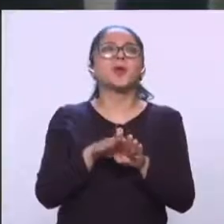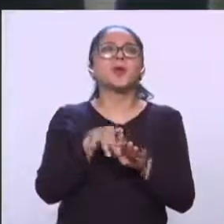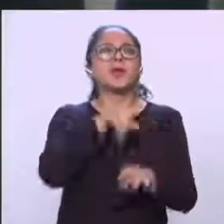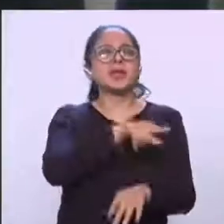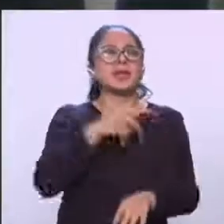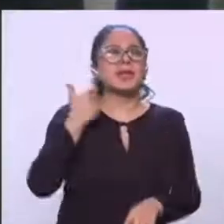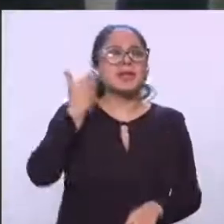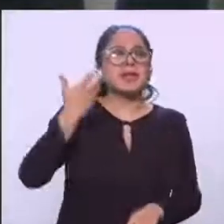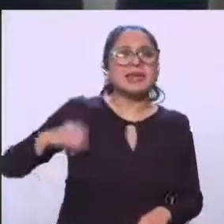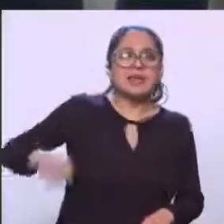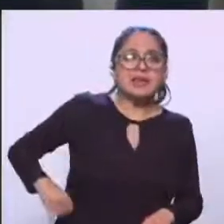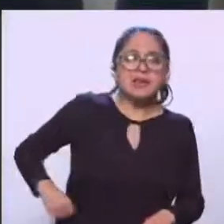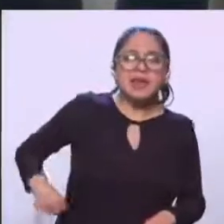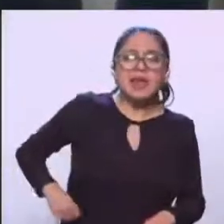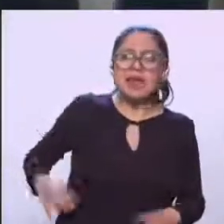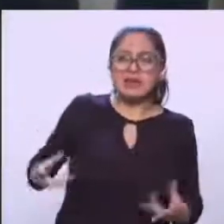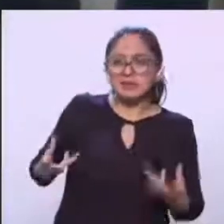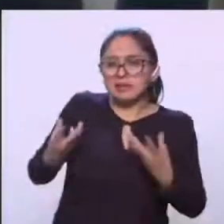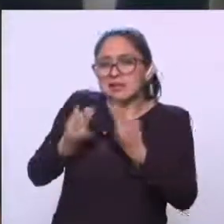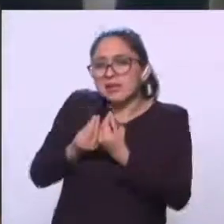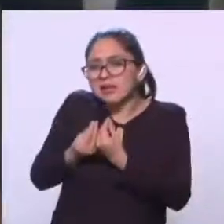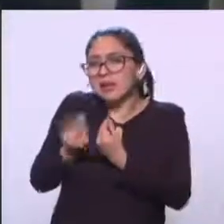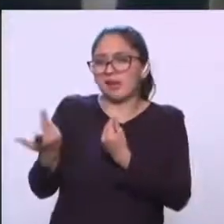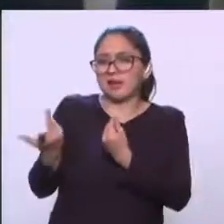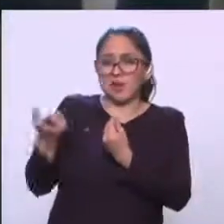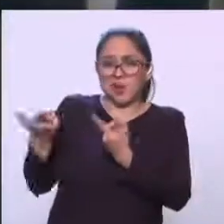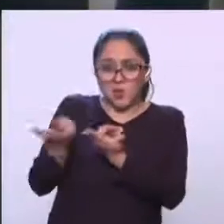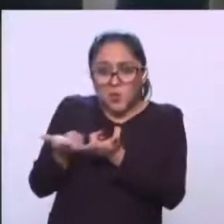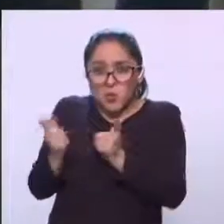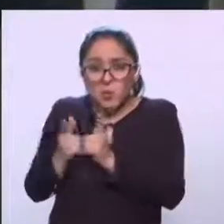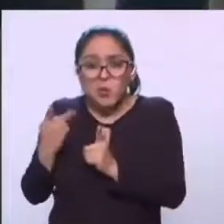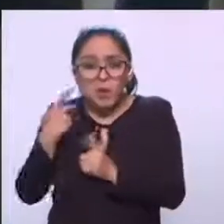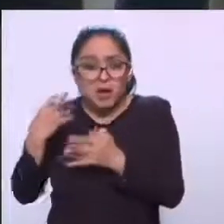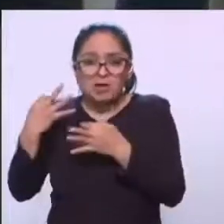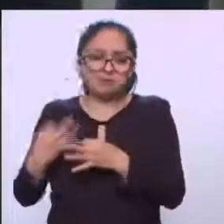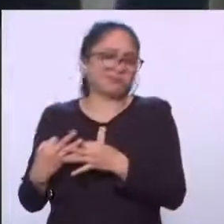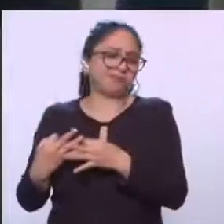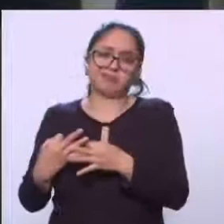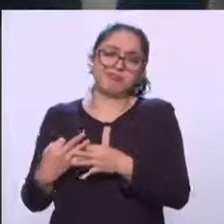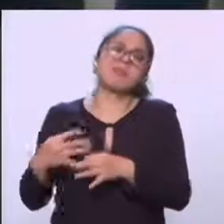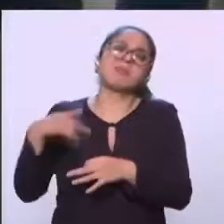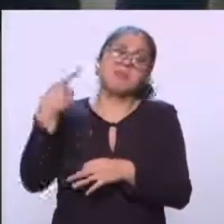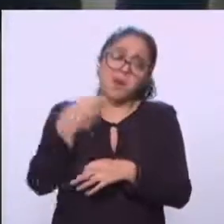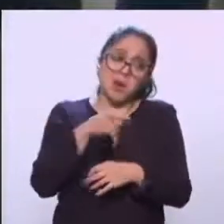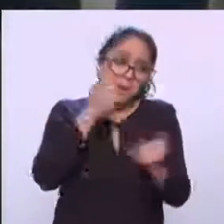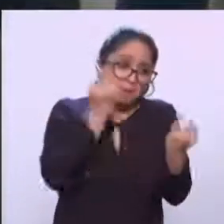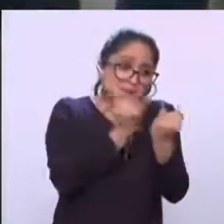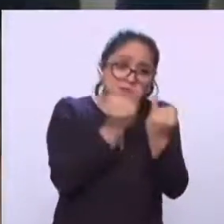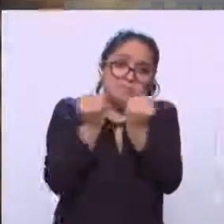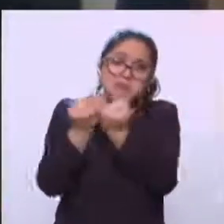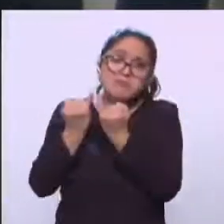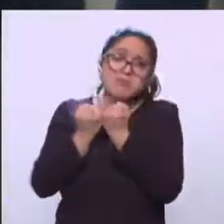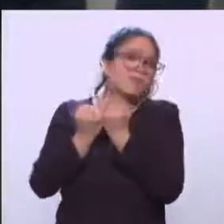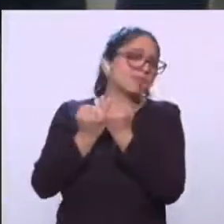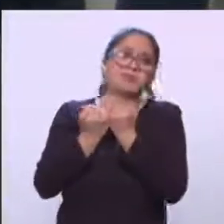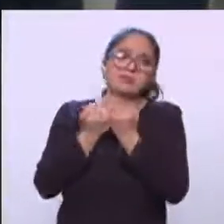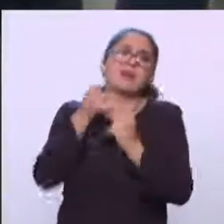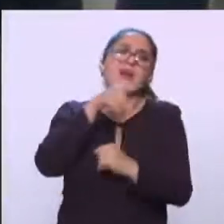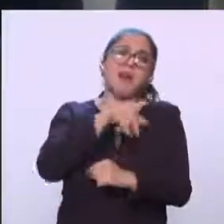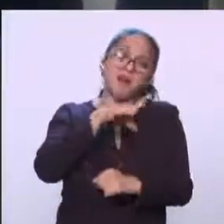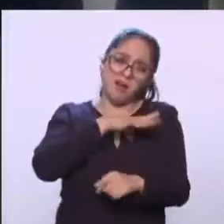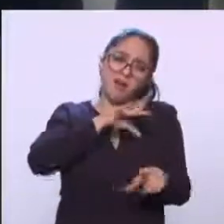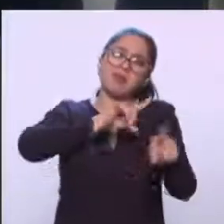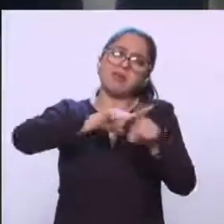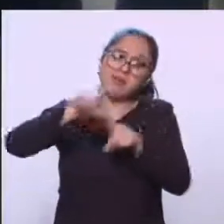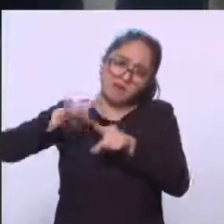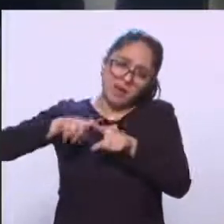interés partidista, ¿no? En teoría. Sin embargo, no es así en todos los casos y hay IMPLANES que sí realizan